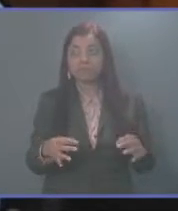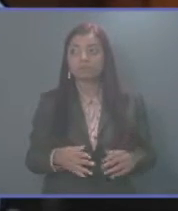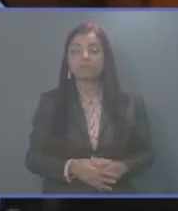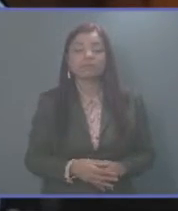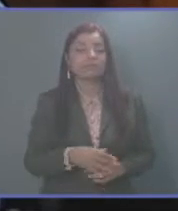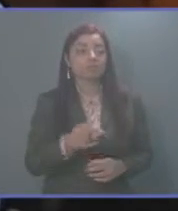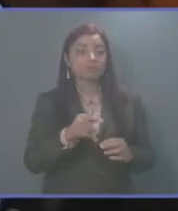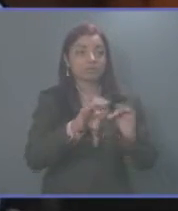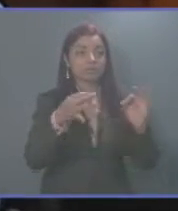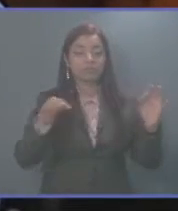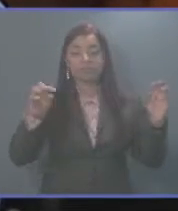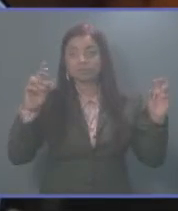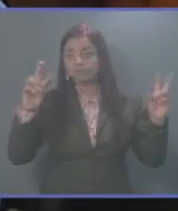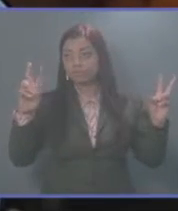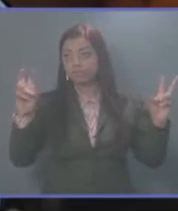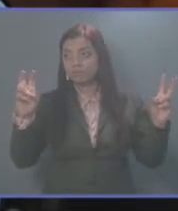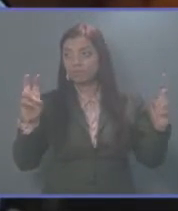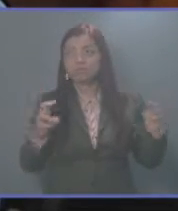comillas,